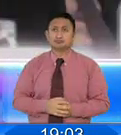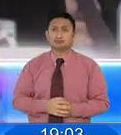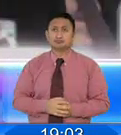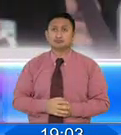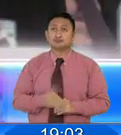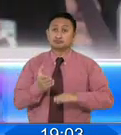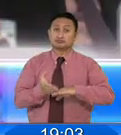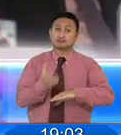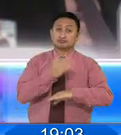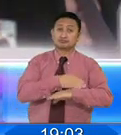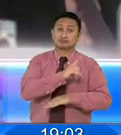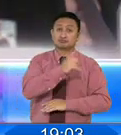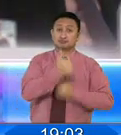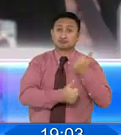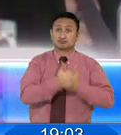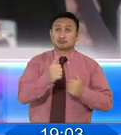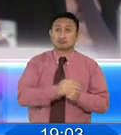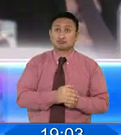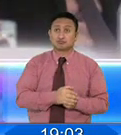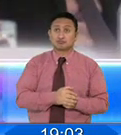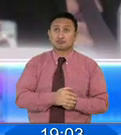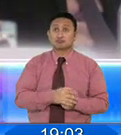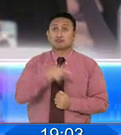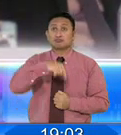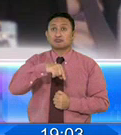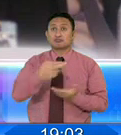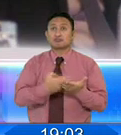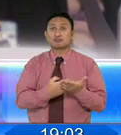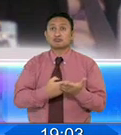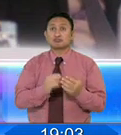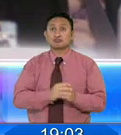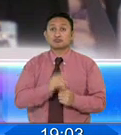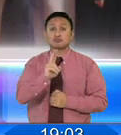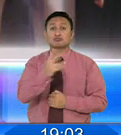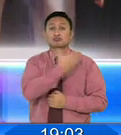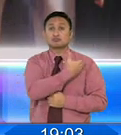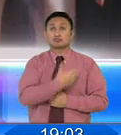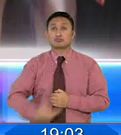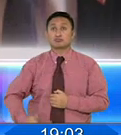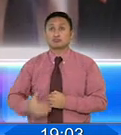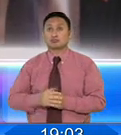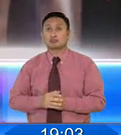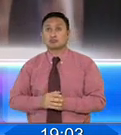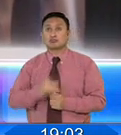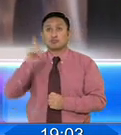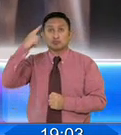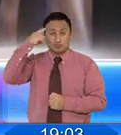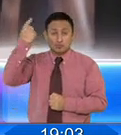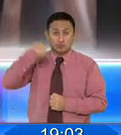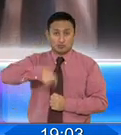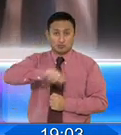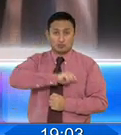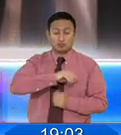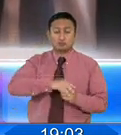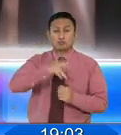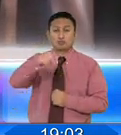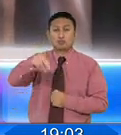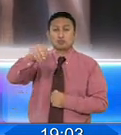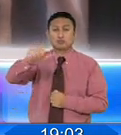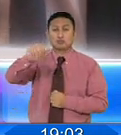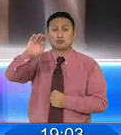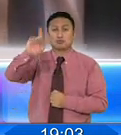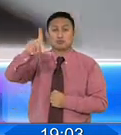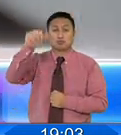el candidato por Centro Democrático se reunió con el vicepresidente segundo del gobierno español, Pablo Iglesias, con quien analizó